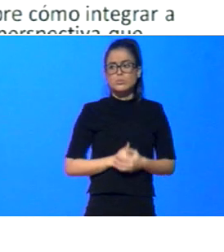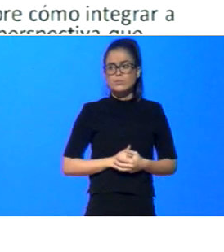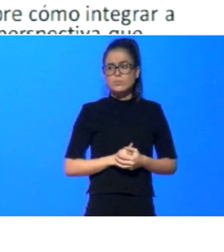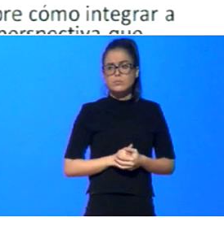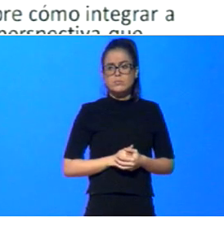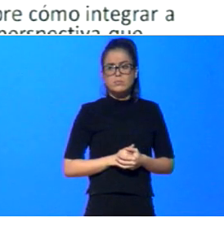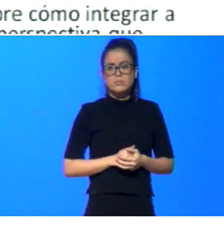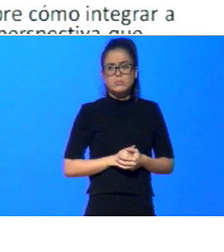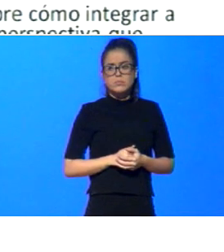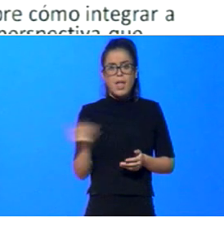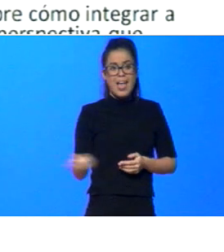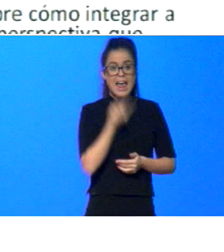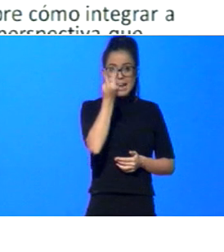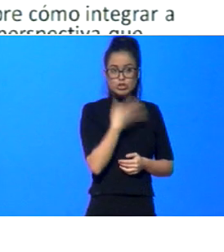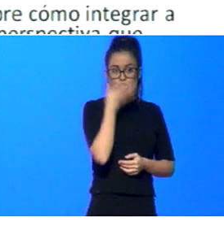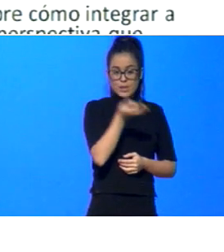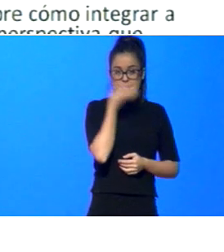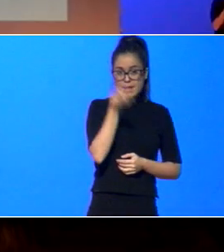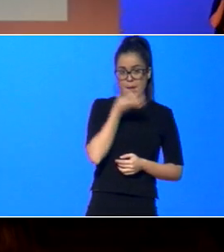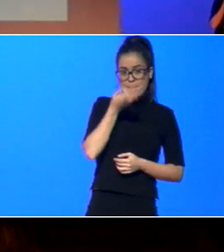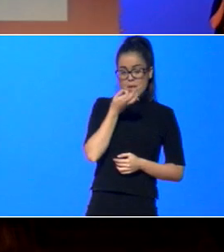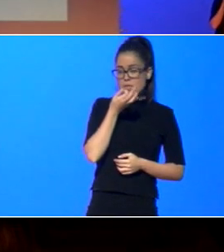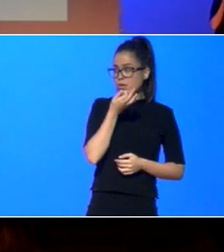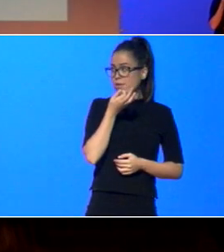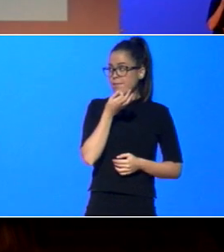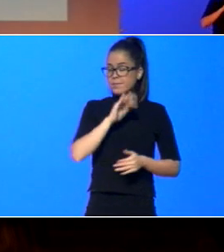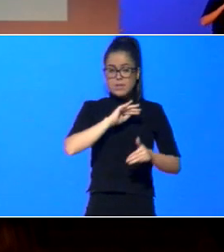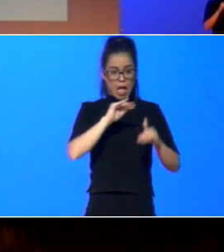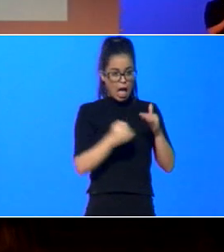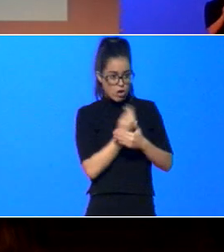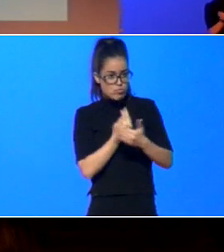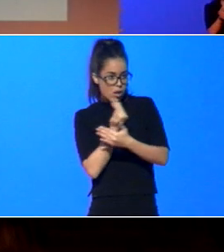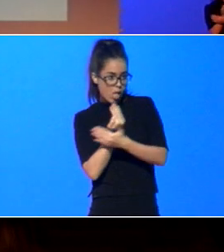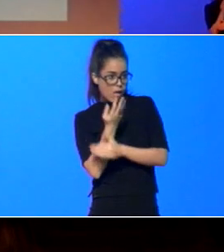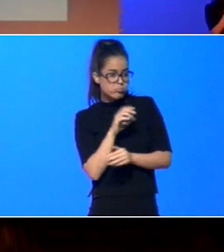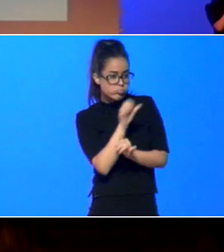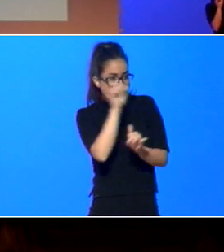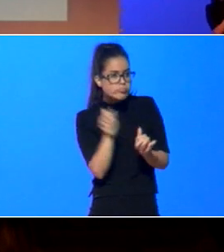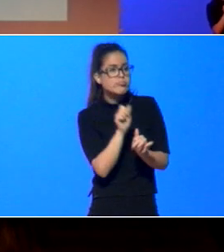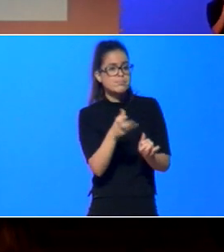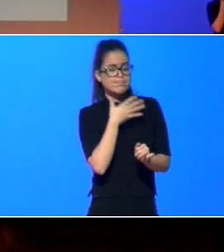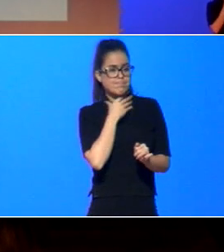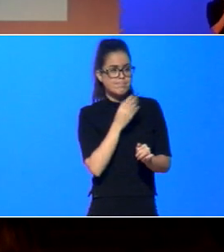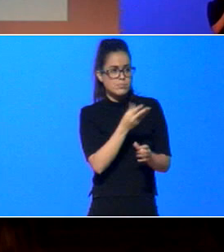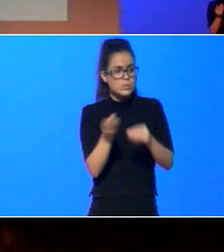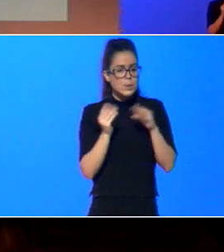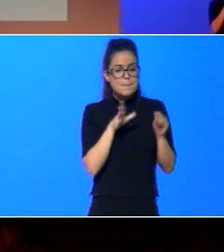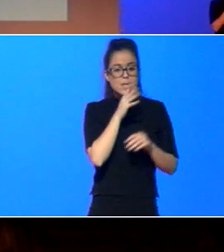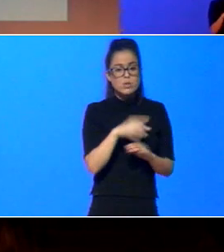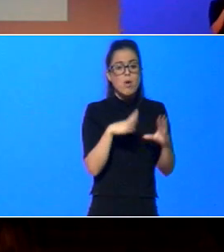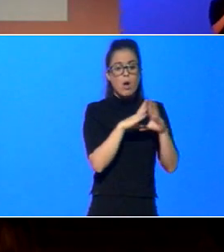las dos intervenciones que ha habido en la presentación no porque bueno en la